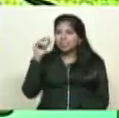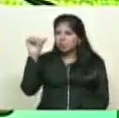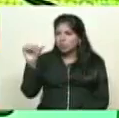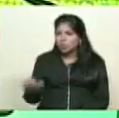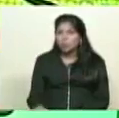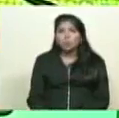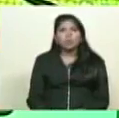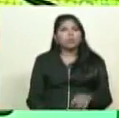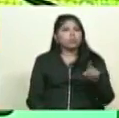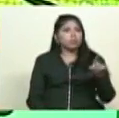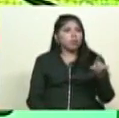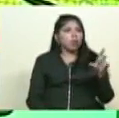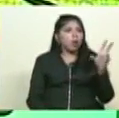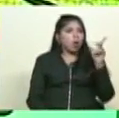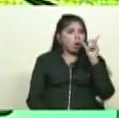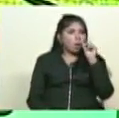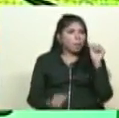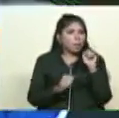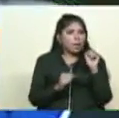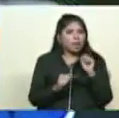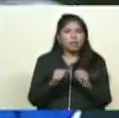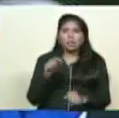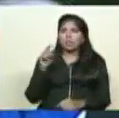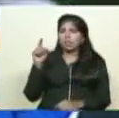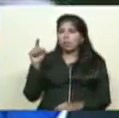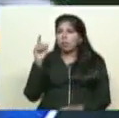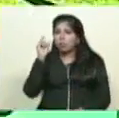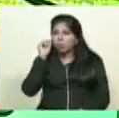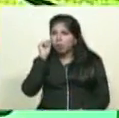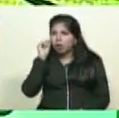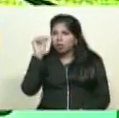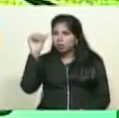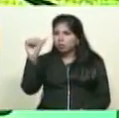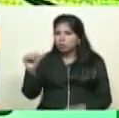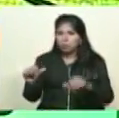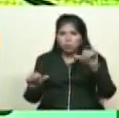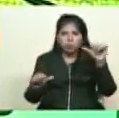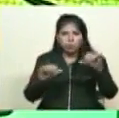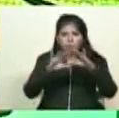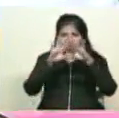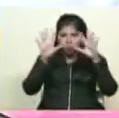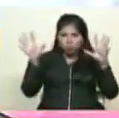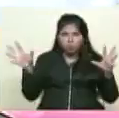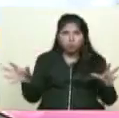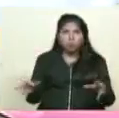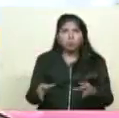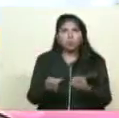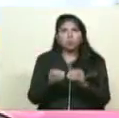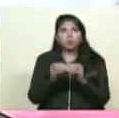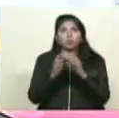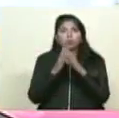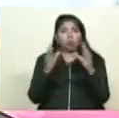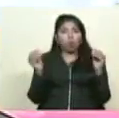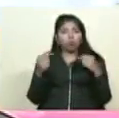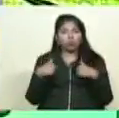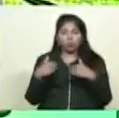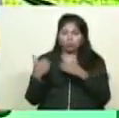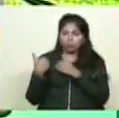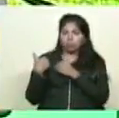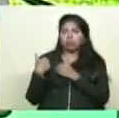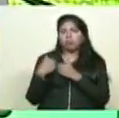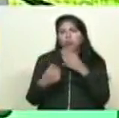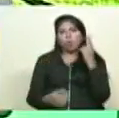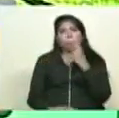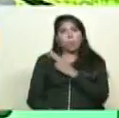Carmen, todo lo que planteó Richard, todo, Néstor, compañero, yo lo asumo como un